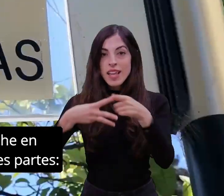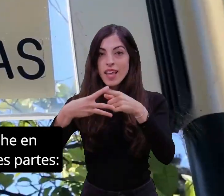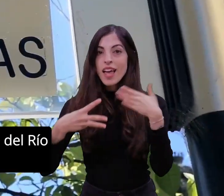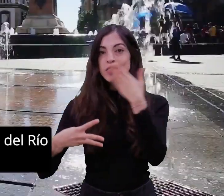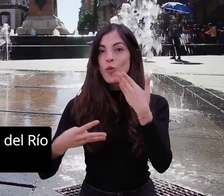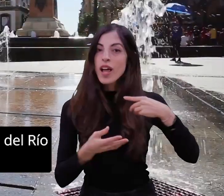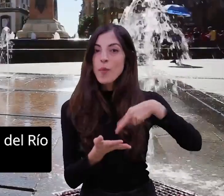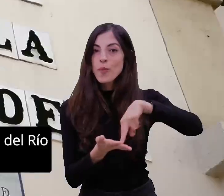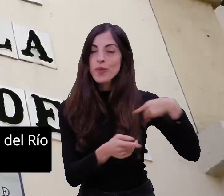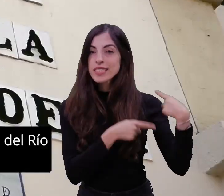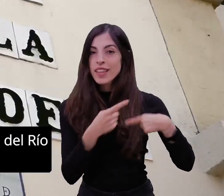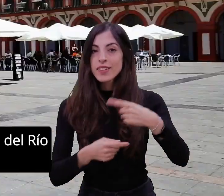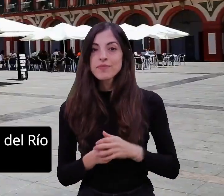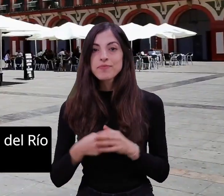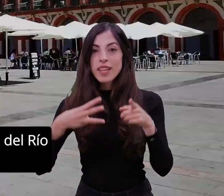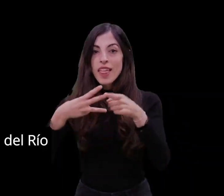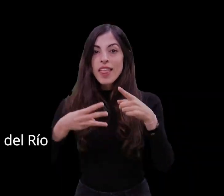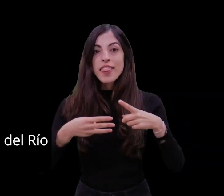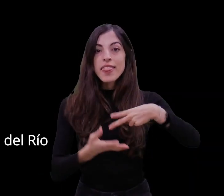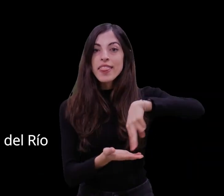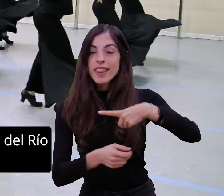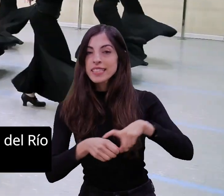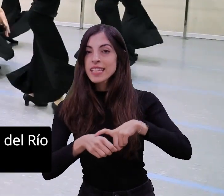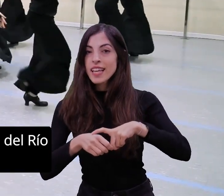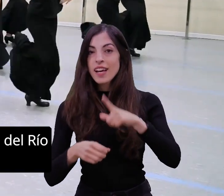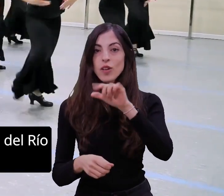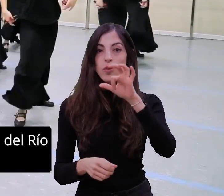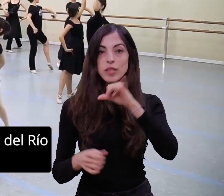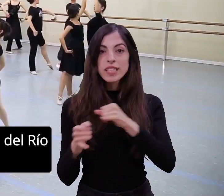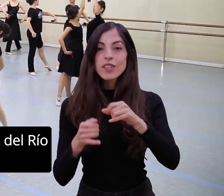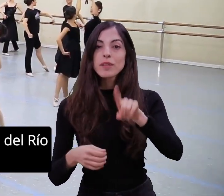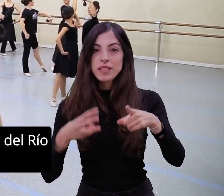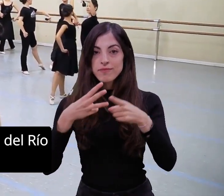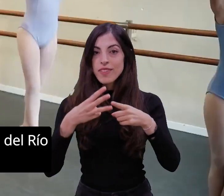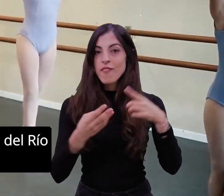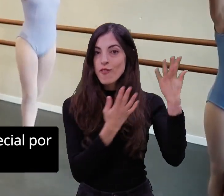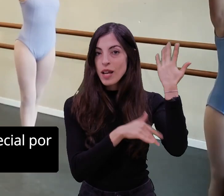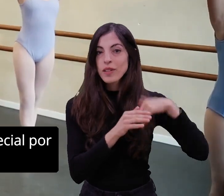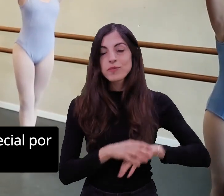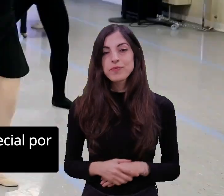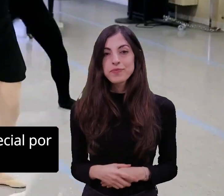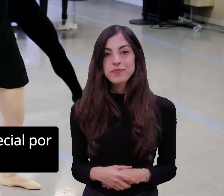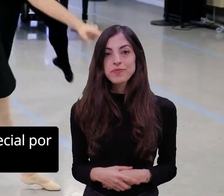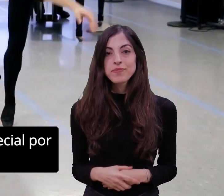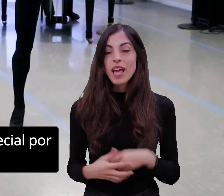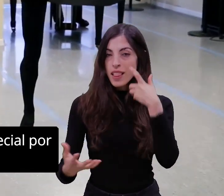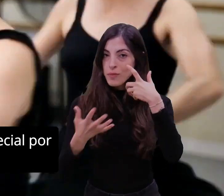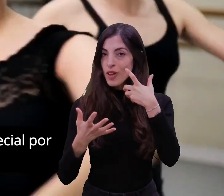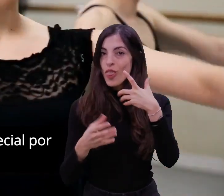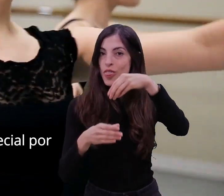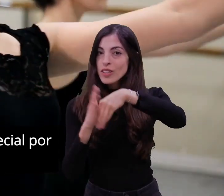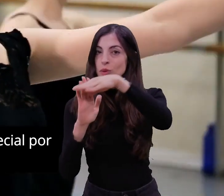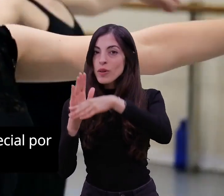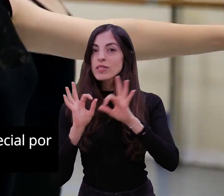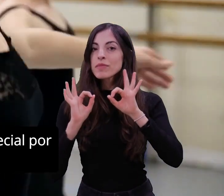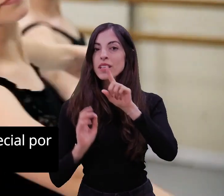tres partes: Escuela Bolera Tradicional, Danza Estilizada de Luis del Río y Flamenco. El espectáculo forma